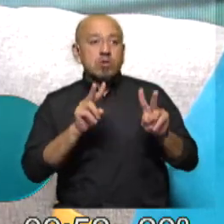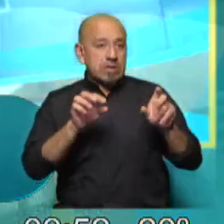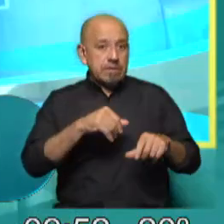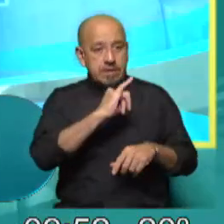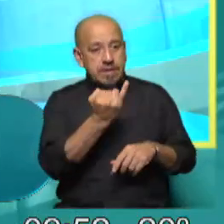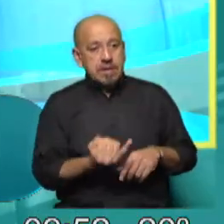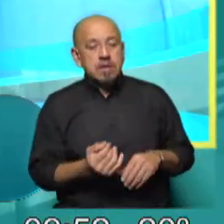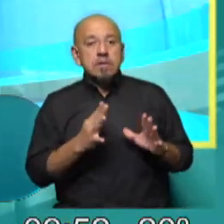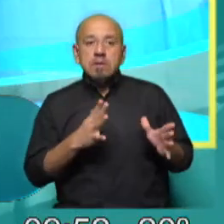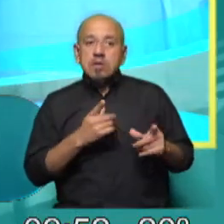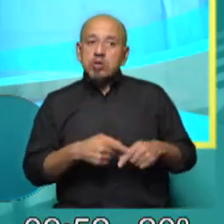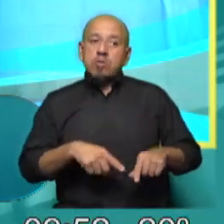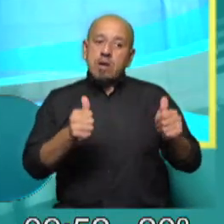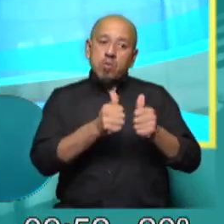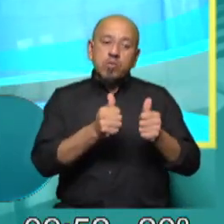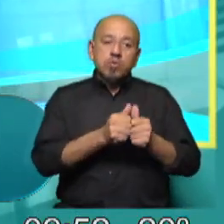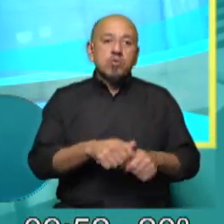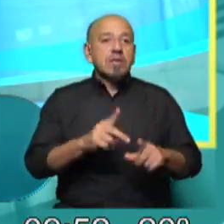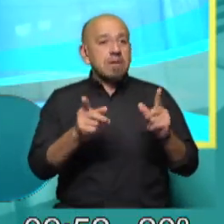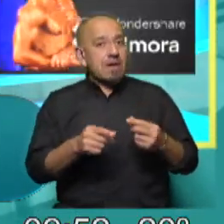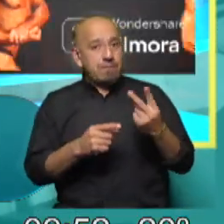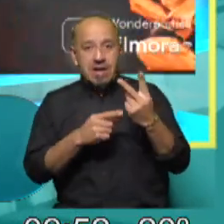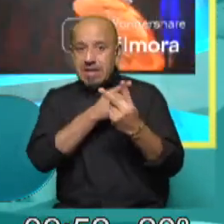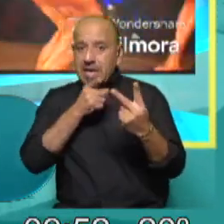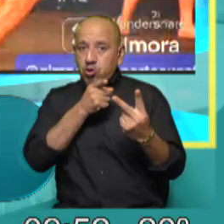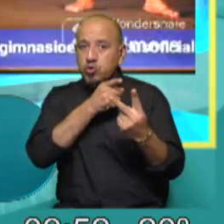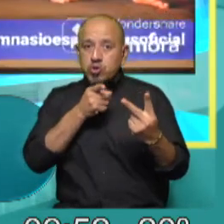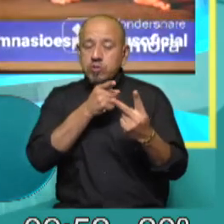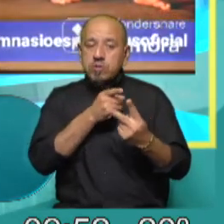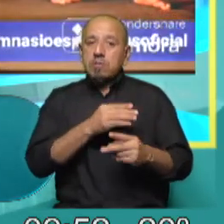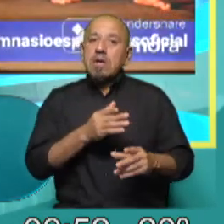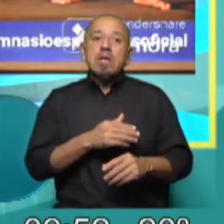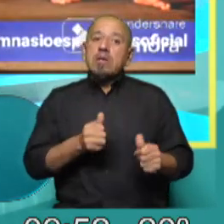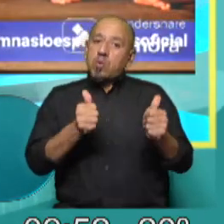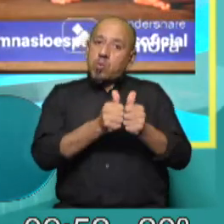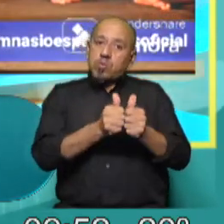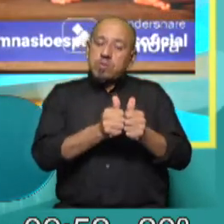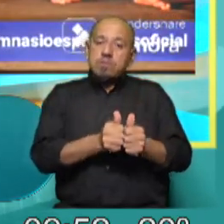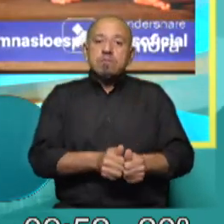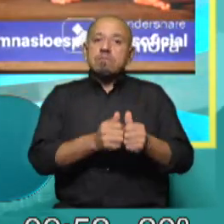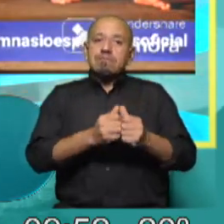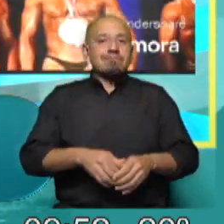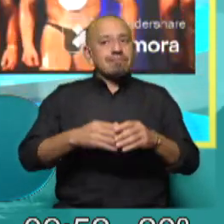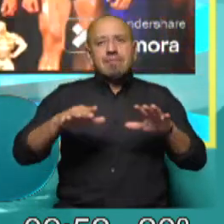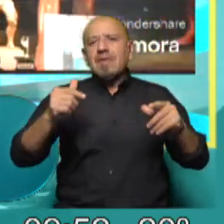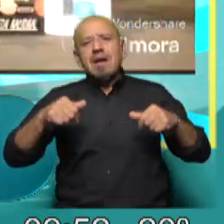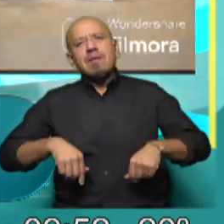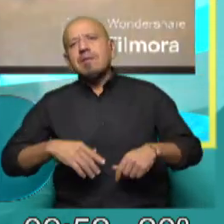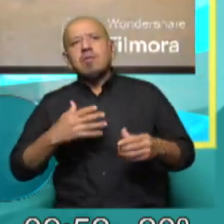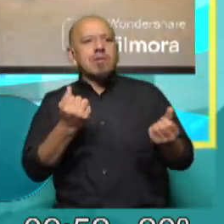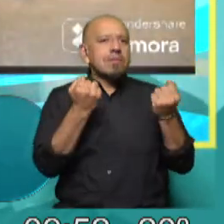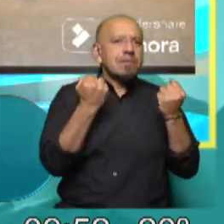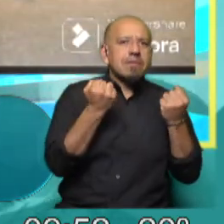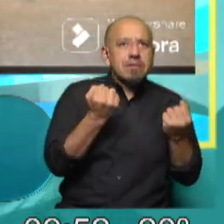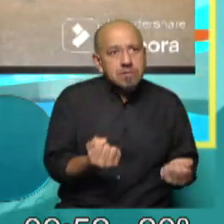sea, van de la mano. El entrenamiento con la dieta van las dos cosas de la mano. No, no podés decir, hoy entreno y